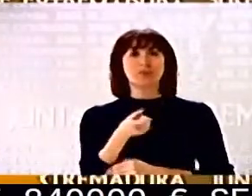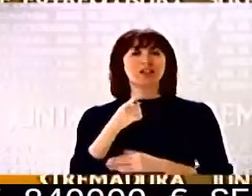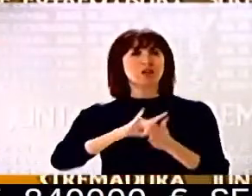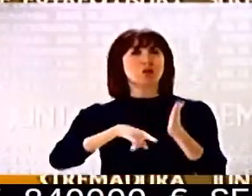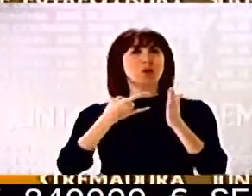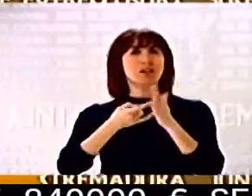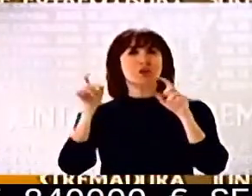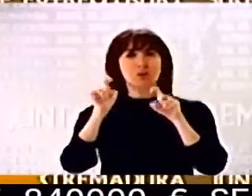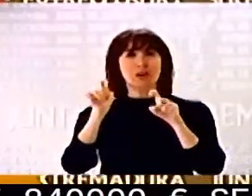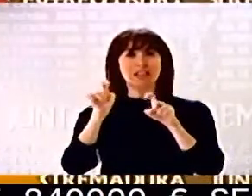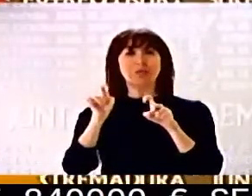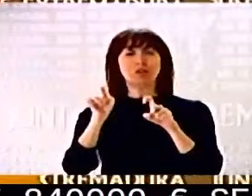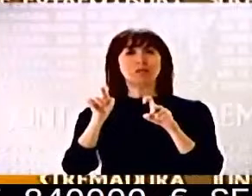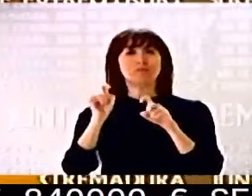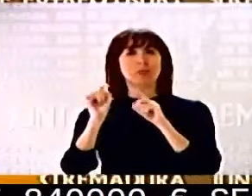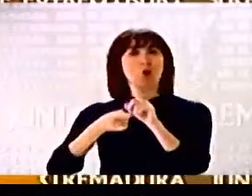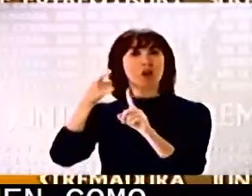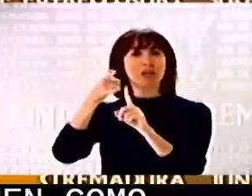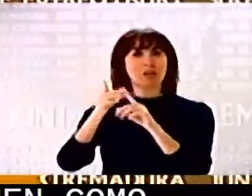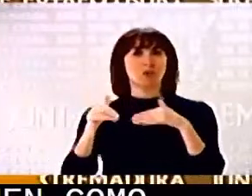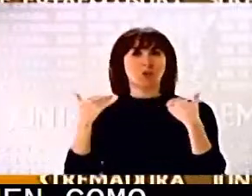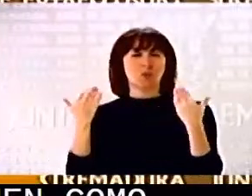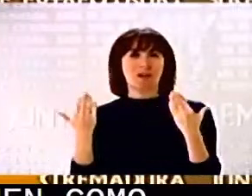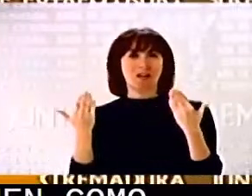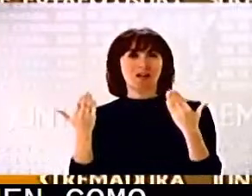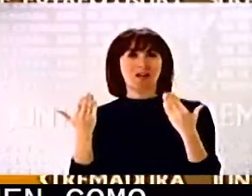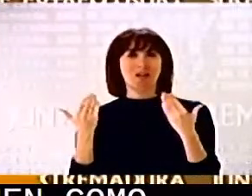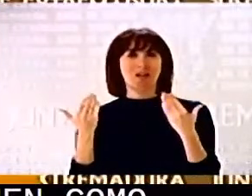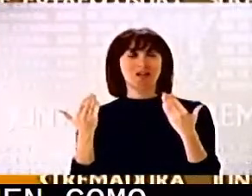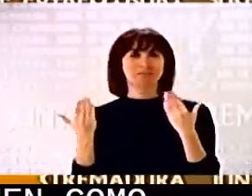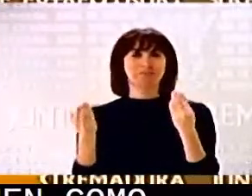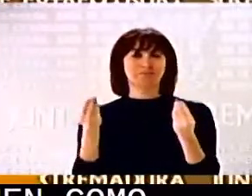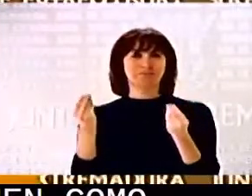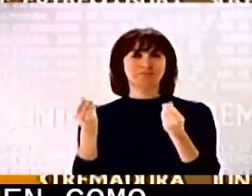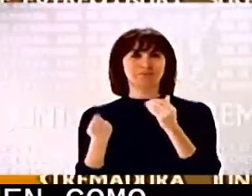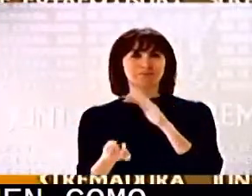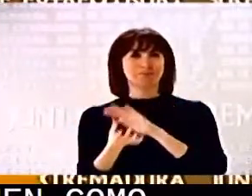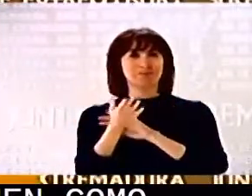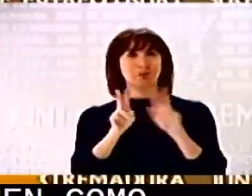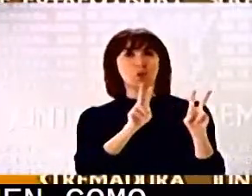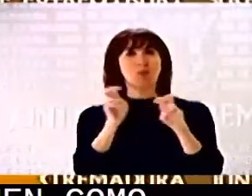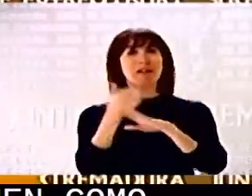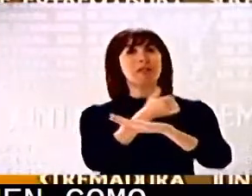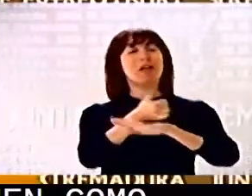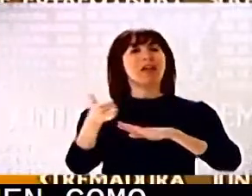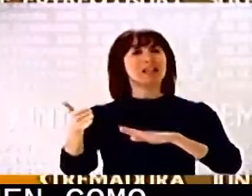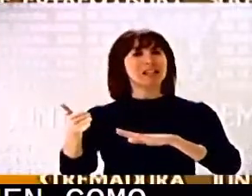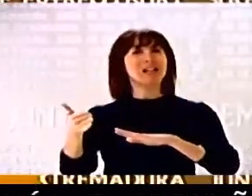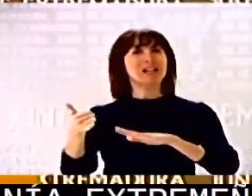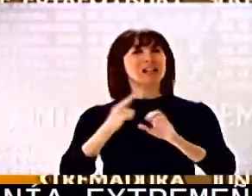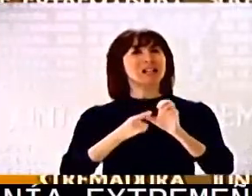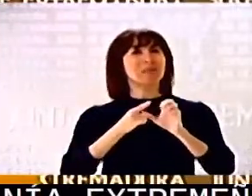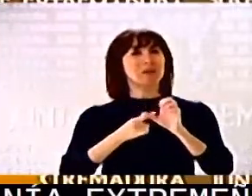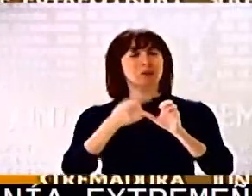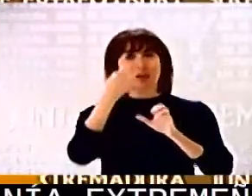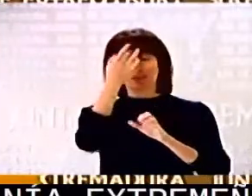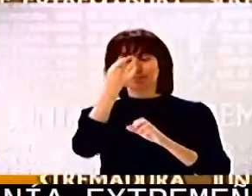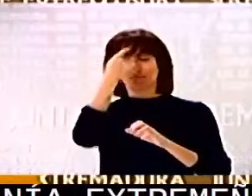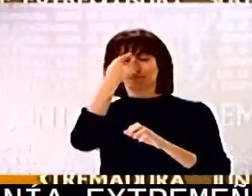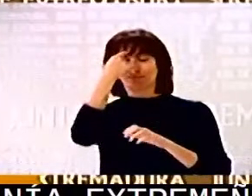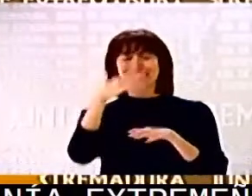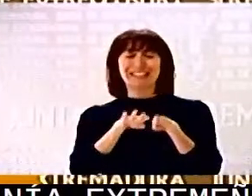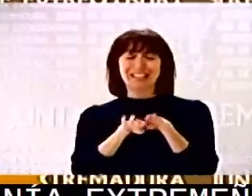proyectos educativos que tienen como objetivo generar una nueva ciudadanía extremeña con una mayor conciencia